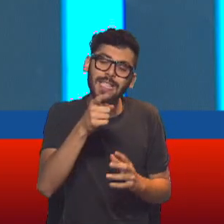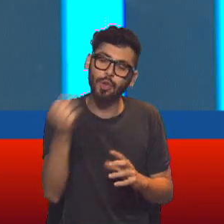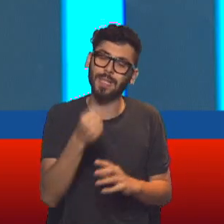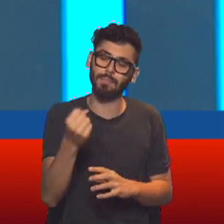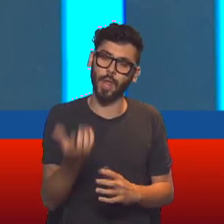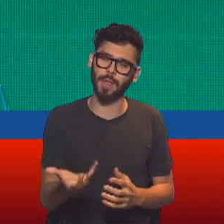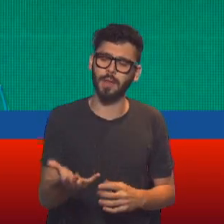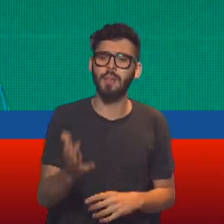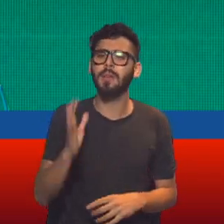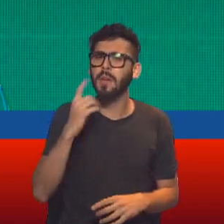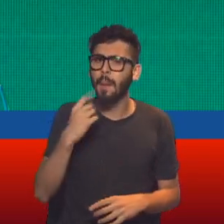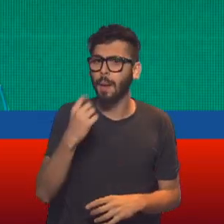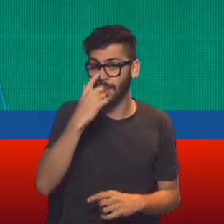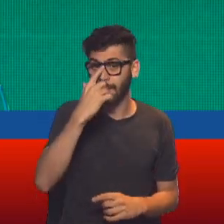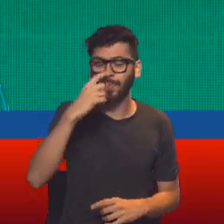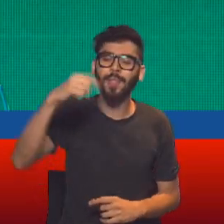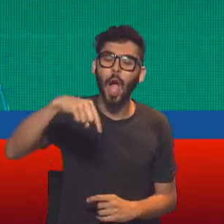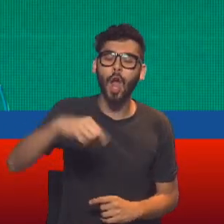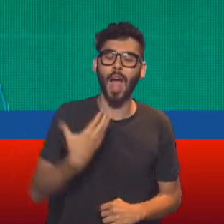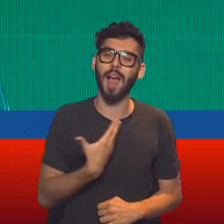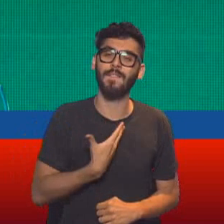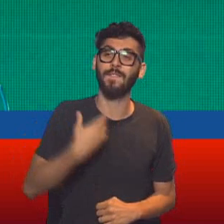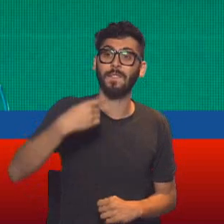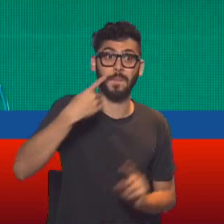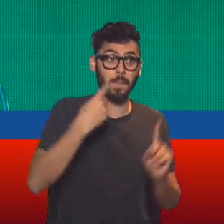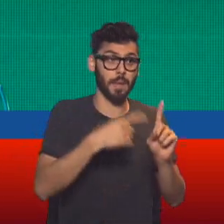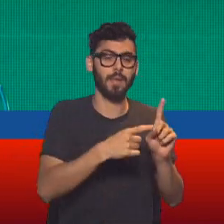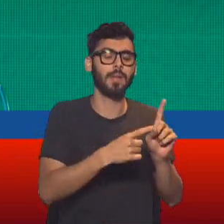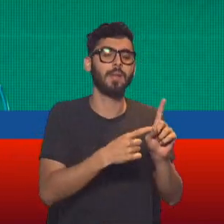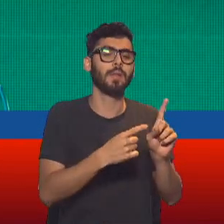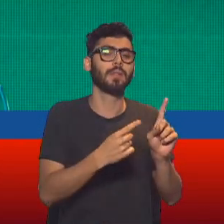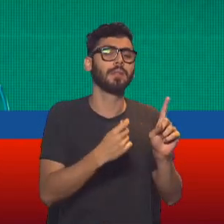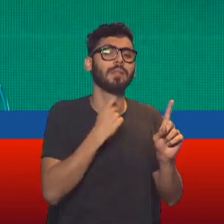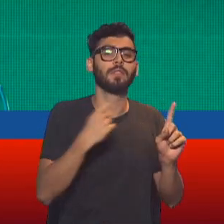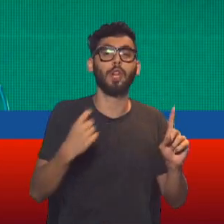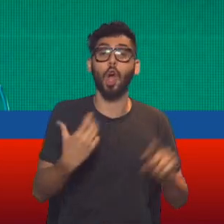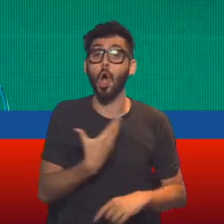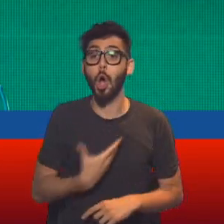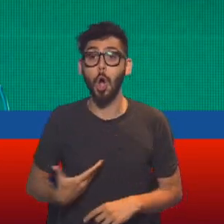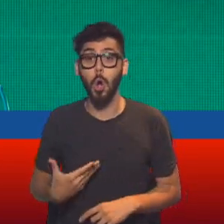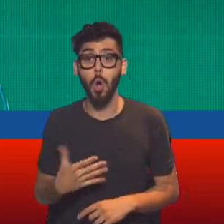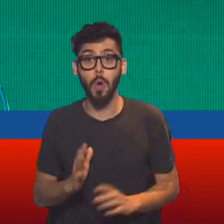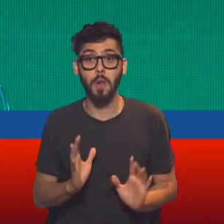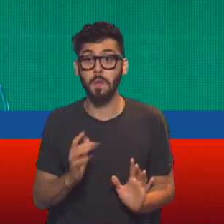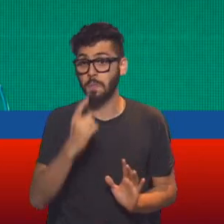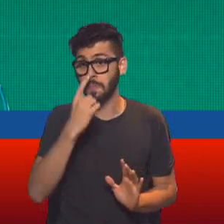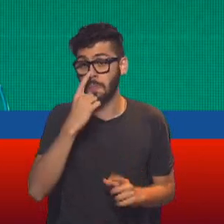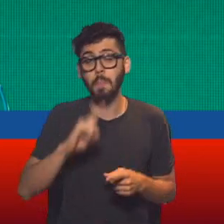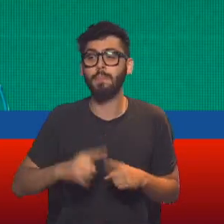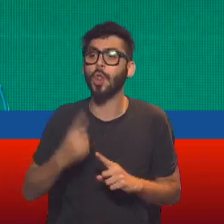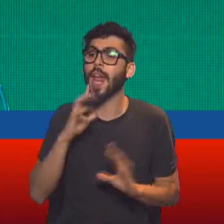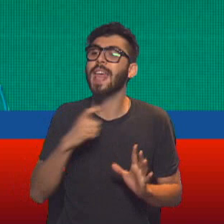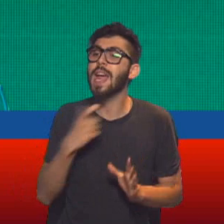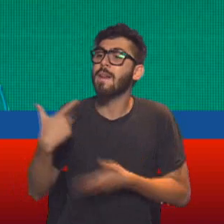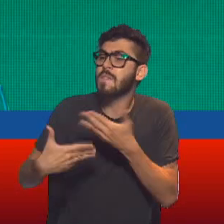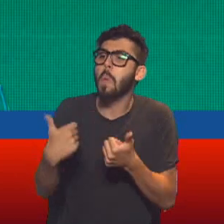central. ¿Por qué tenemos para que pensar semejante ahora cosa. que el Fondo Monetario Internacional quiere que al gobierno, que no tiene intencionalidad política y quiere que a este gobierno le vaya bien